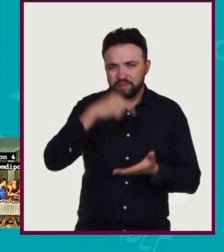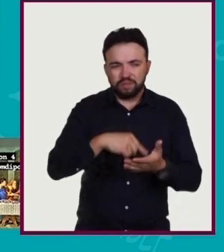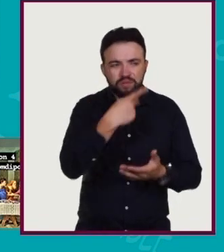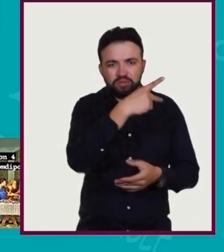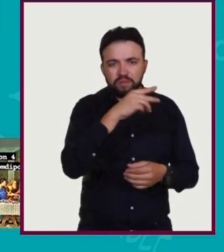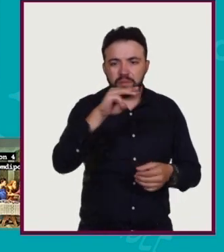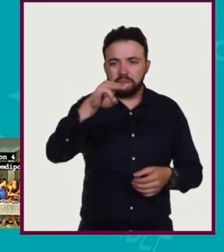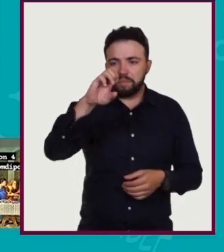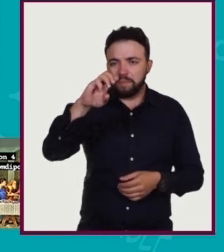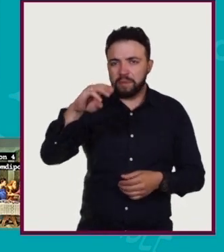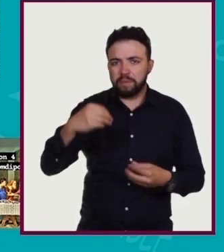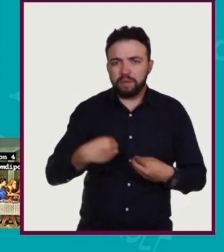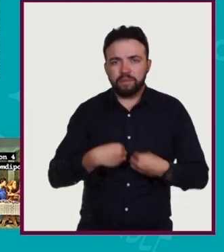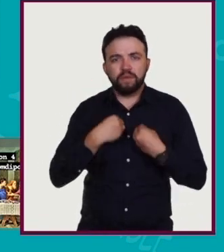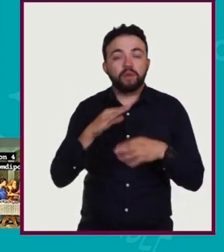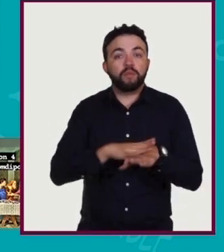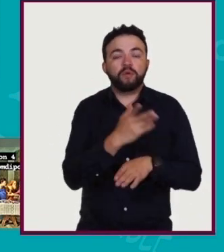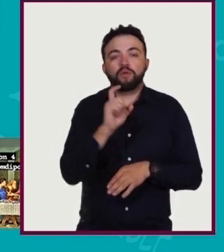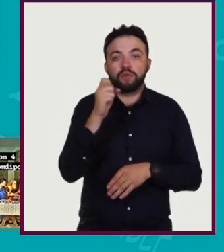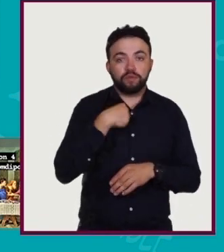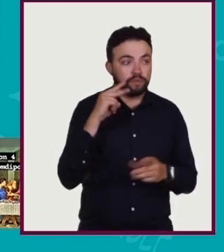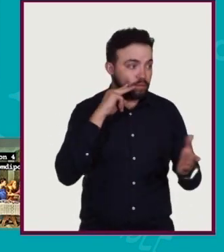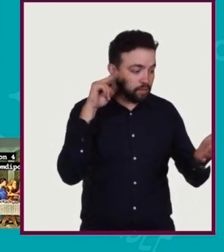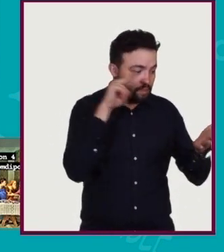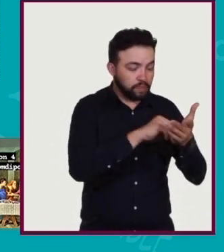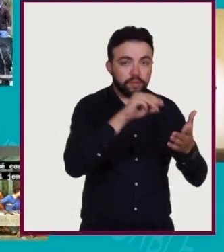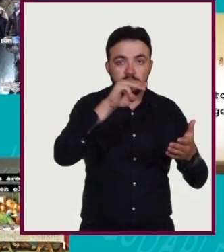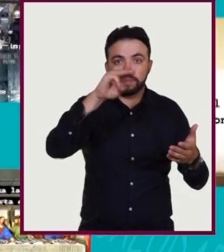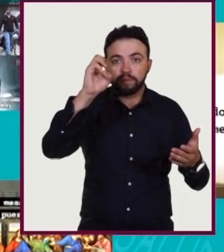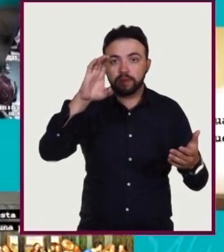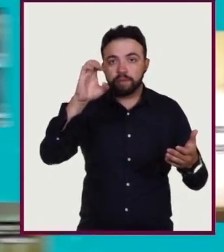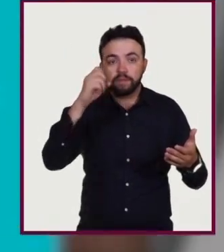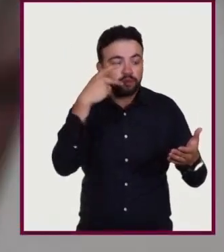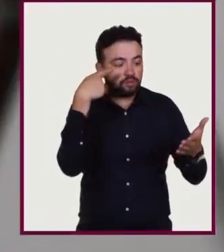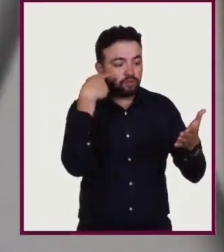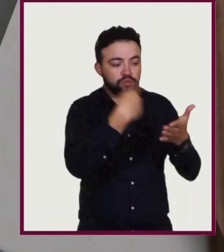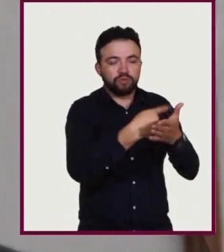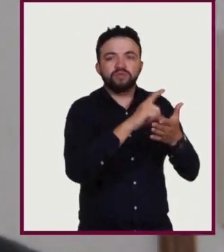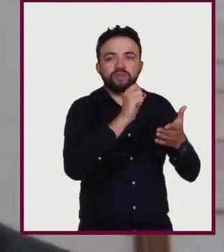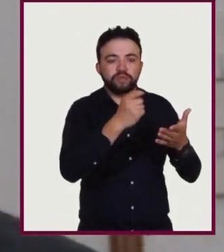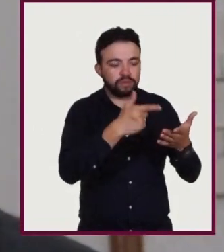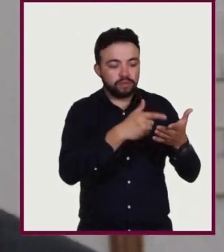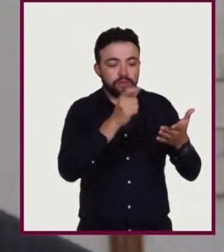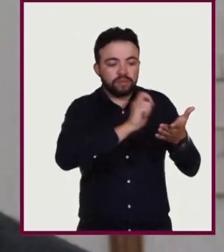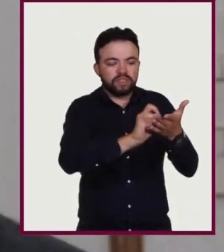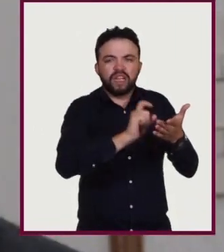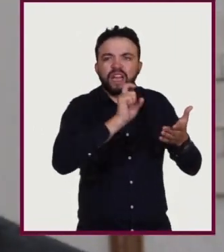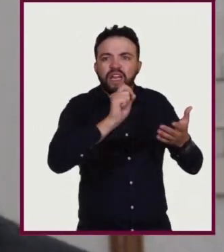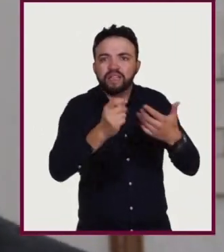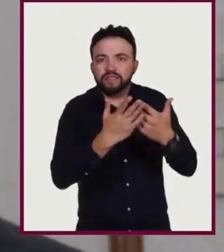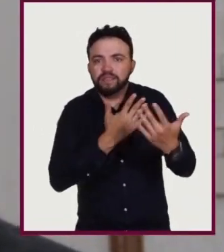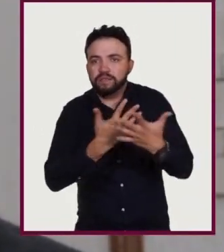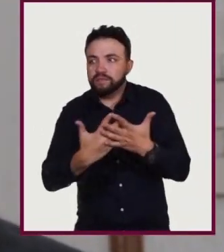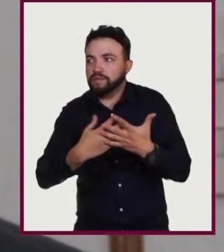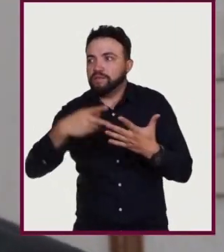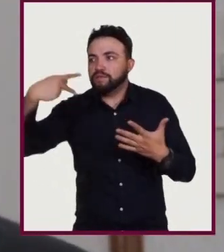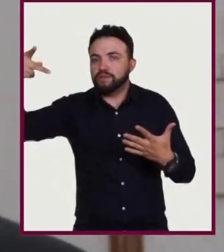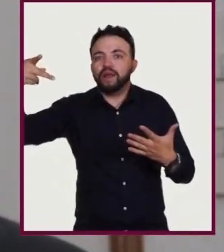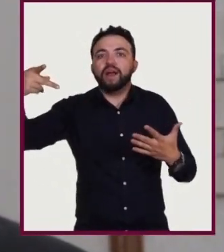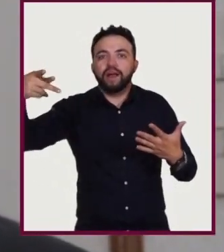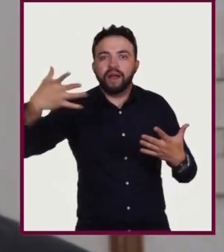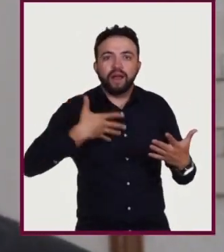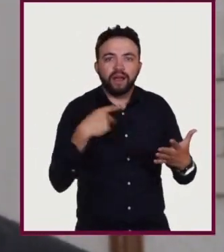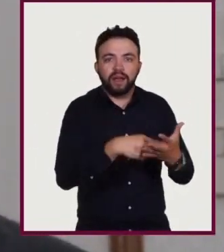viva? Porque cuando nosotros vemos un meme estamos viendo la creación de muchas personas a través de muchas generaciones al mismo tiempo